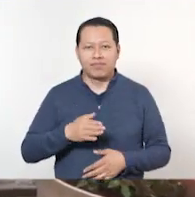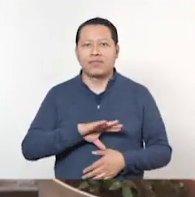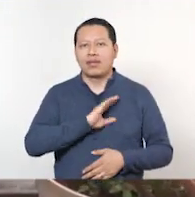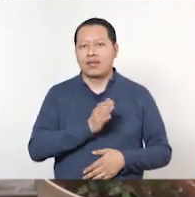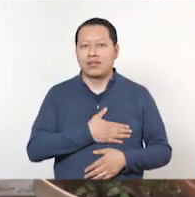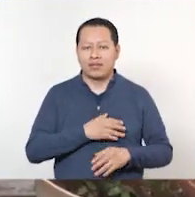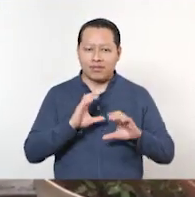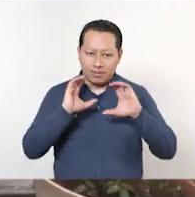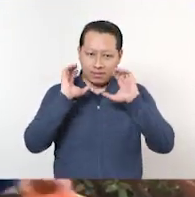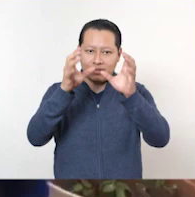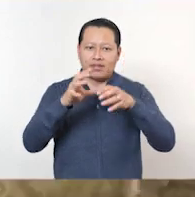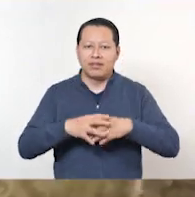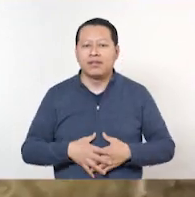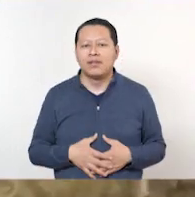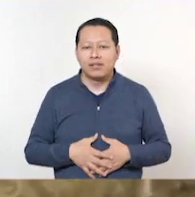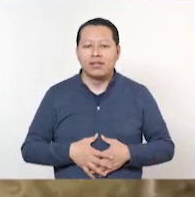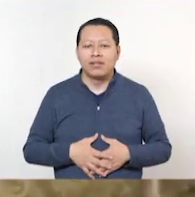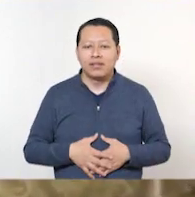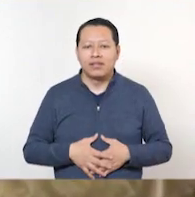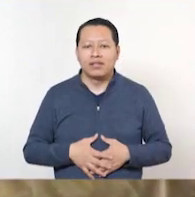Alegría. Español.